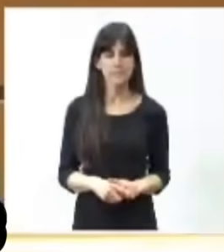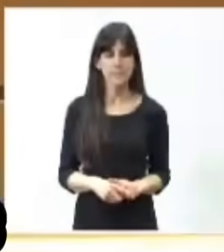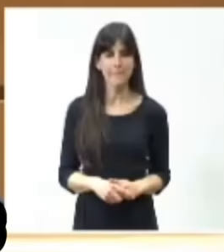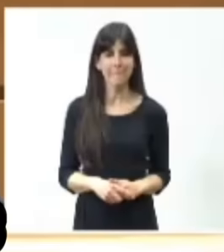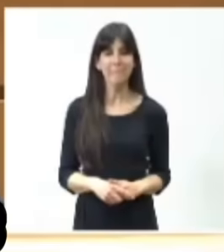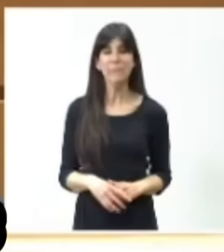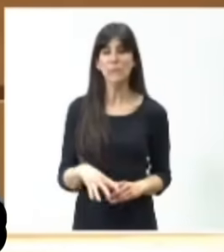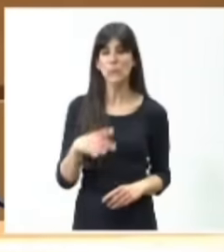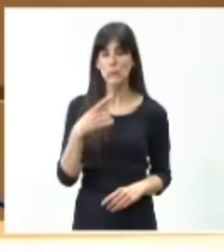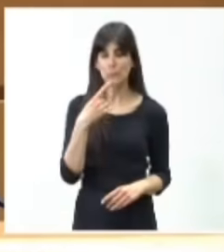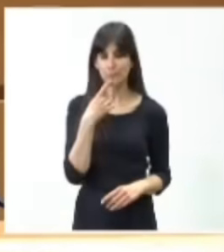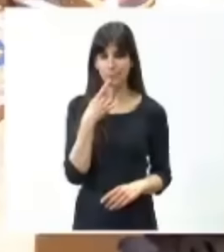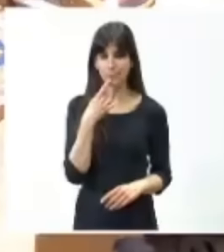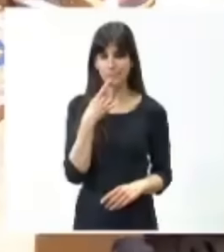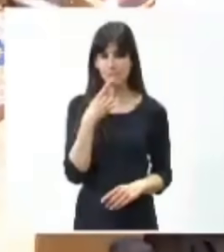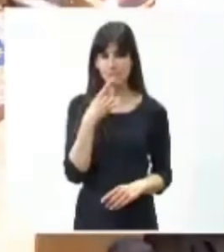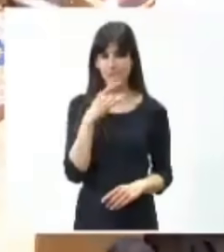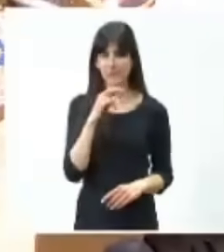Ruego silencio, señorías.